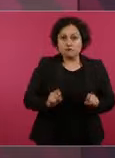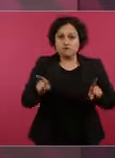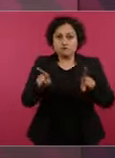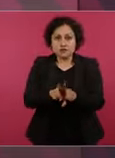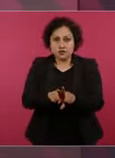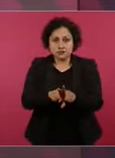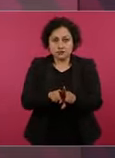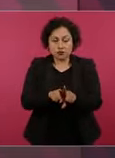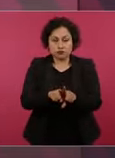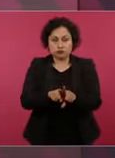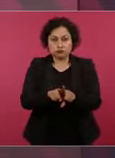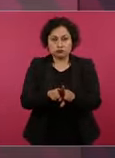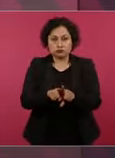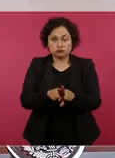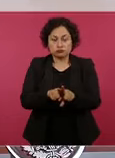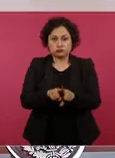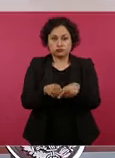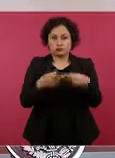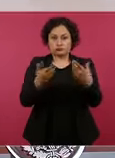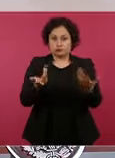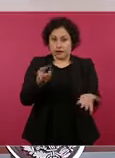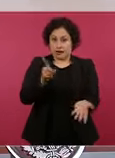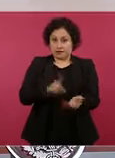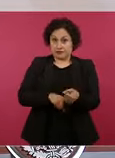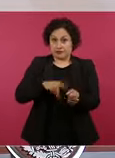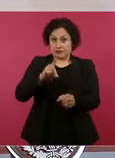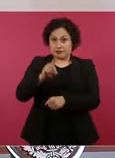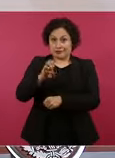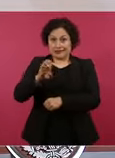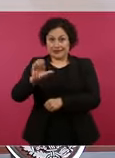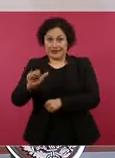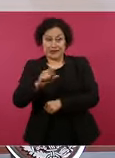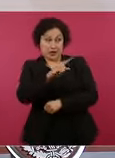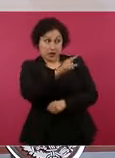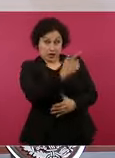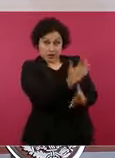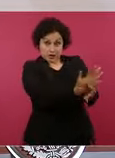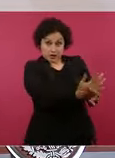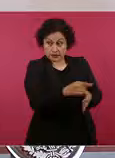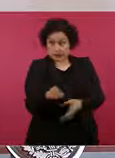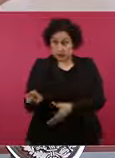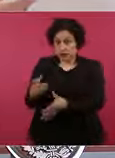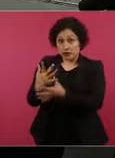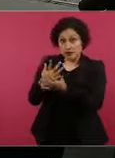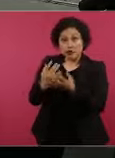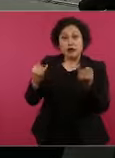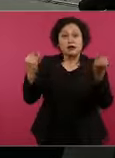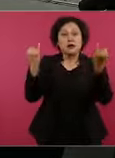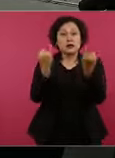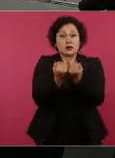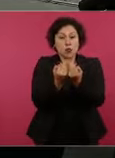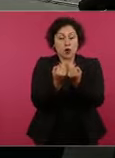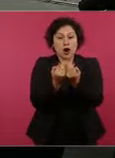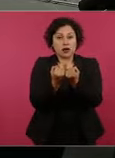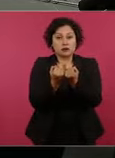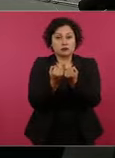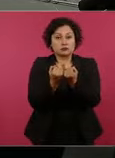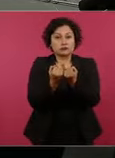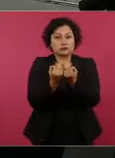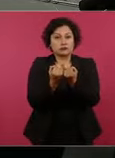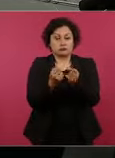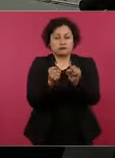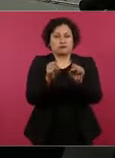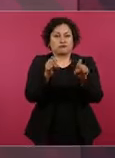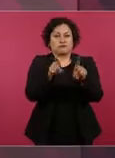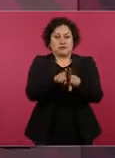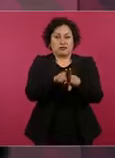periodista famosísimo y que con el New York Times, de recibir dinero para mi